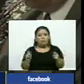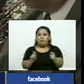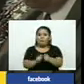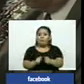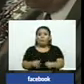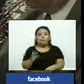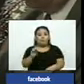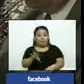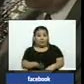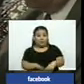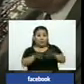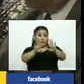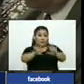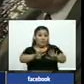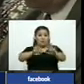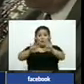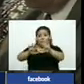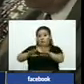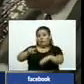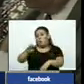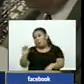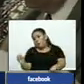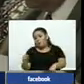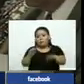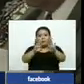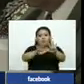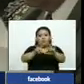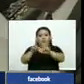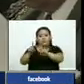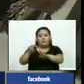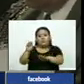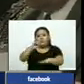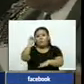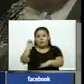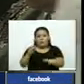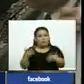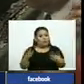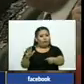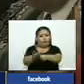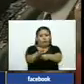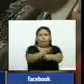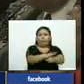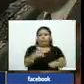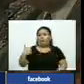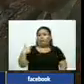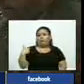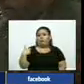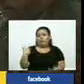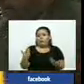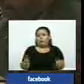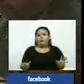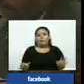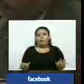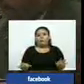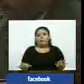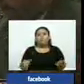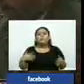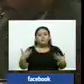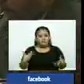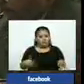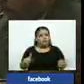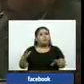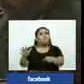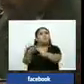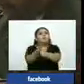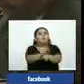el 95 y 96% de la población cubierta con biológico. Alcanza para